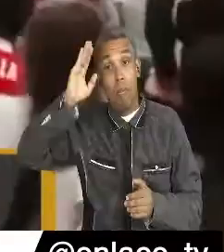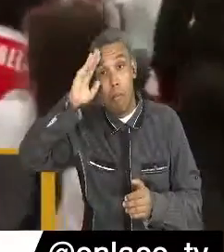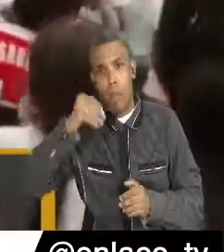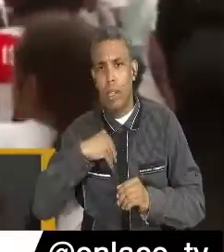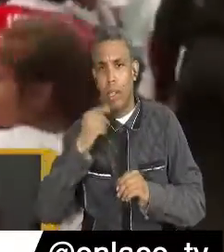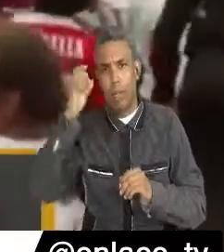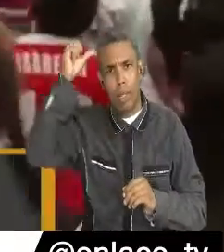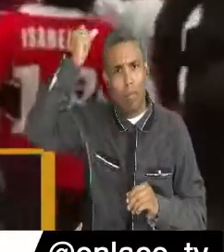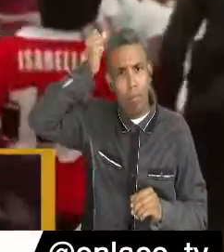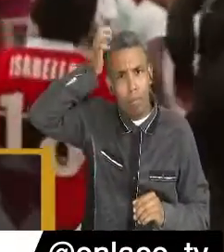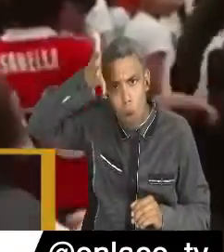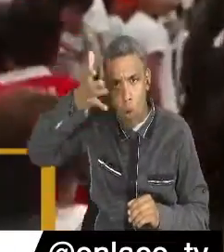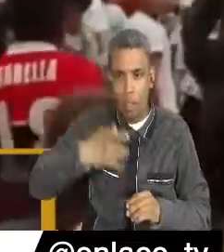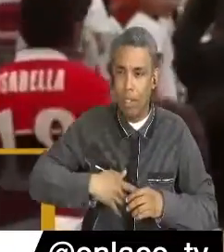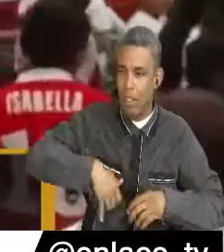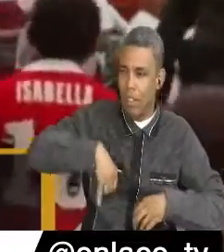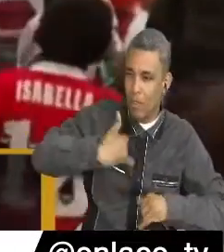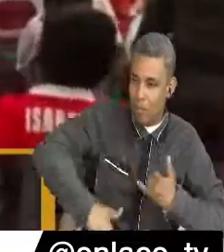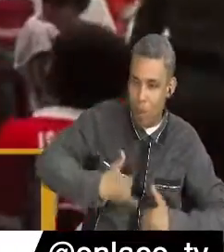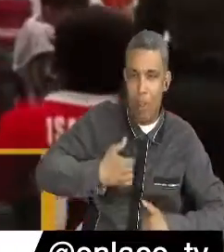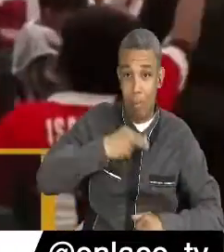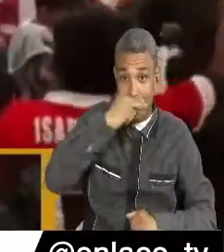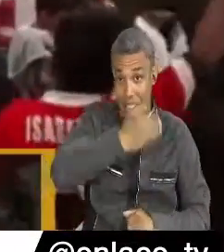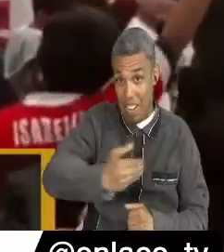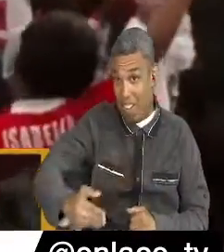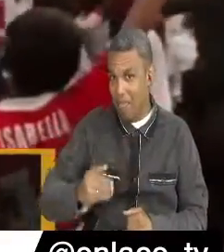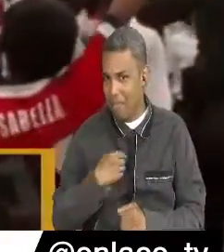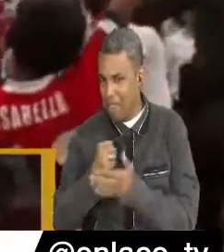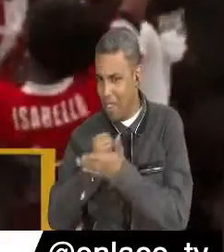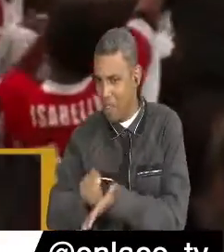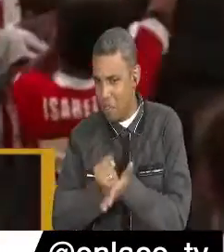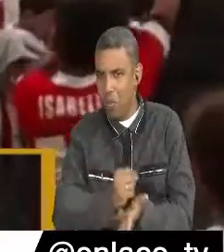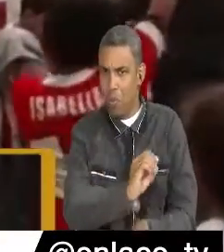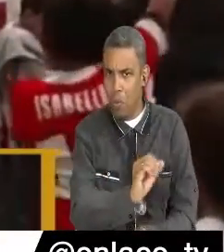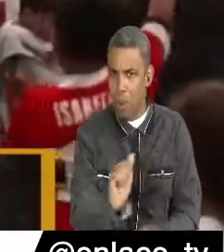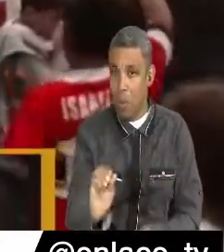lúdicas con recreativas en pro de la protección integral de los niños, niñas y